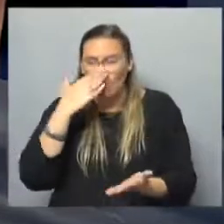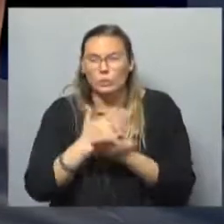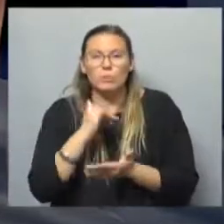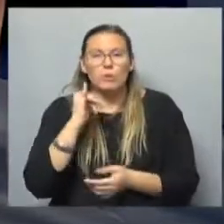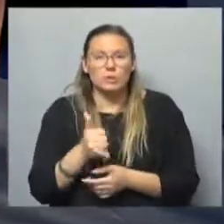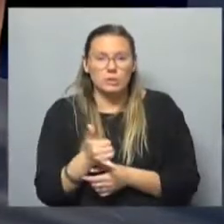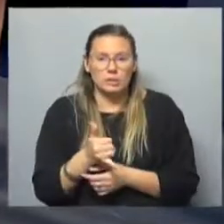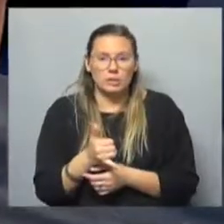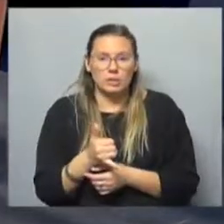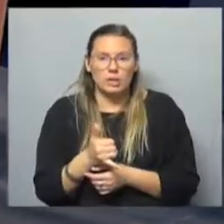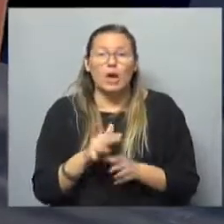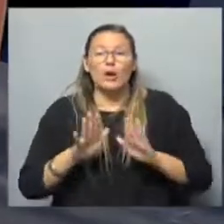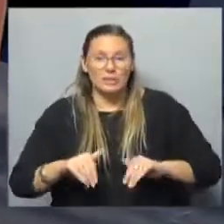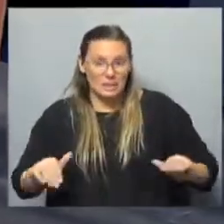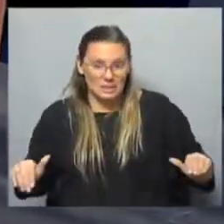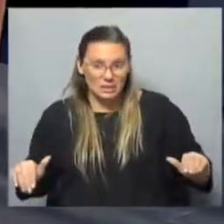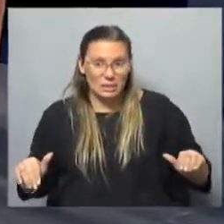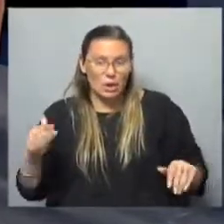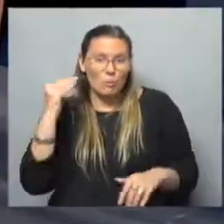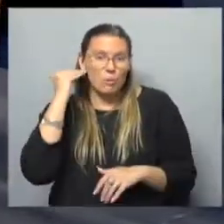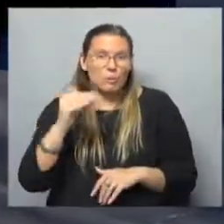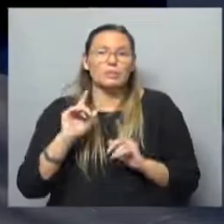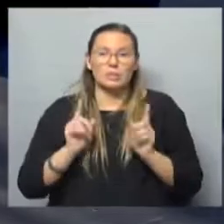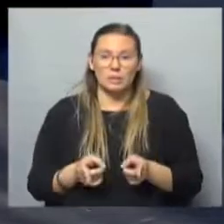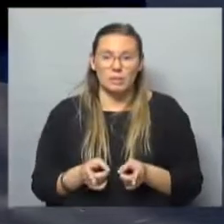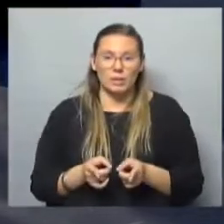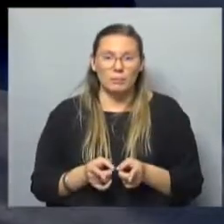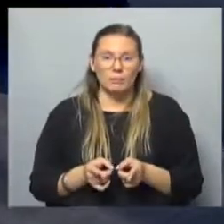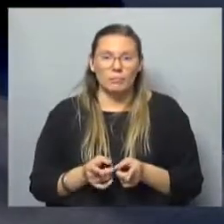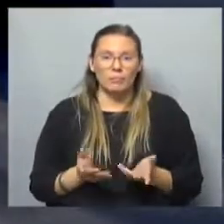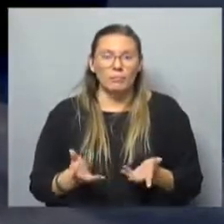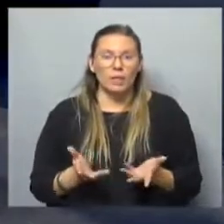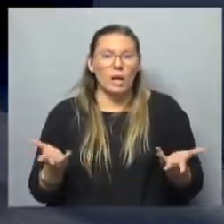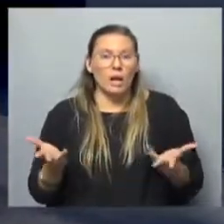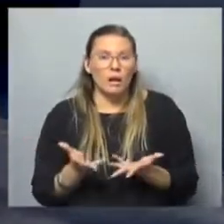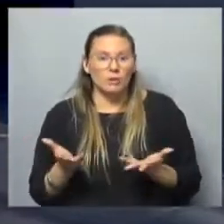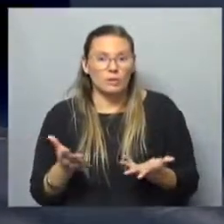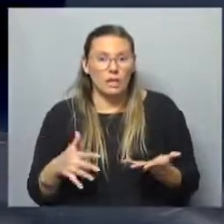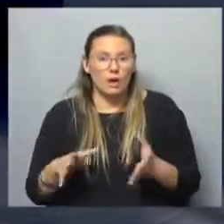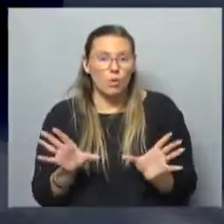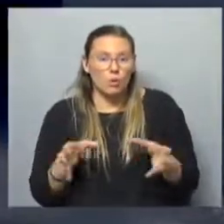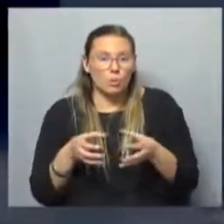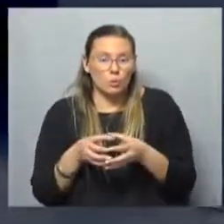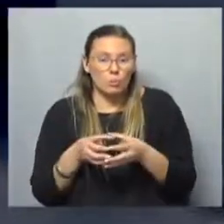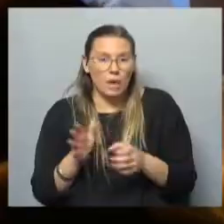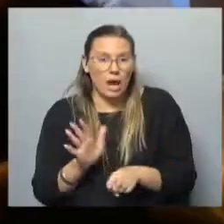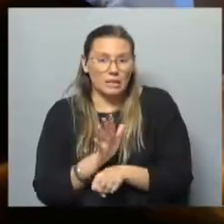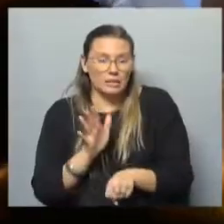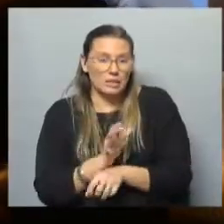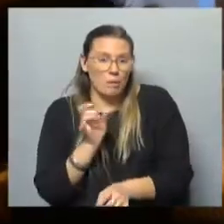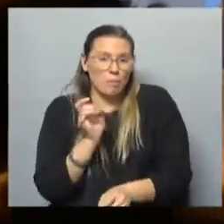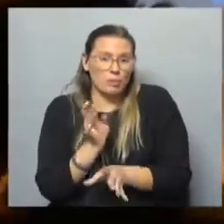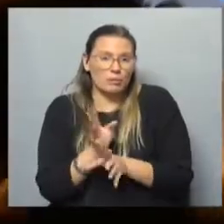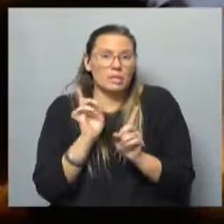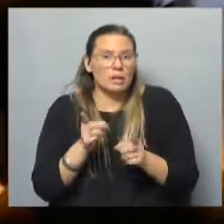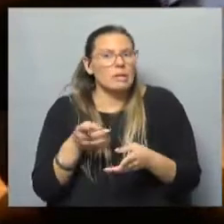era con niños, en la docencia también. Y bueno, y ahora enfrentarme con un elenco de actrices profesionales también